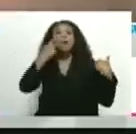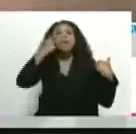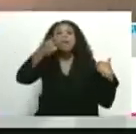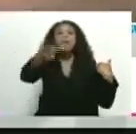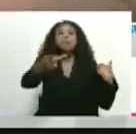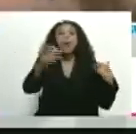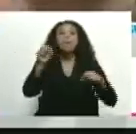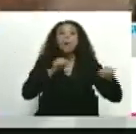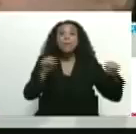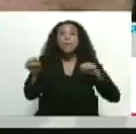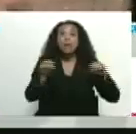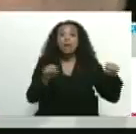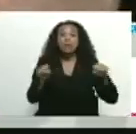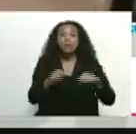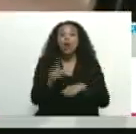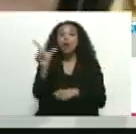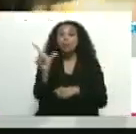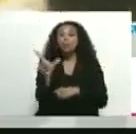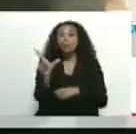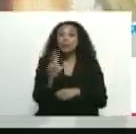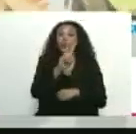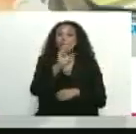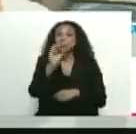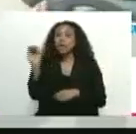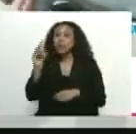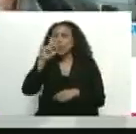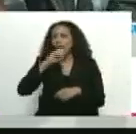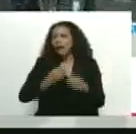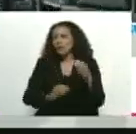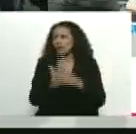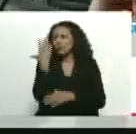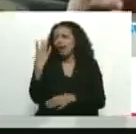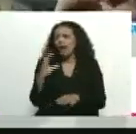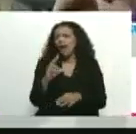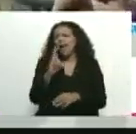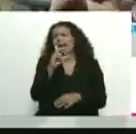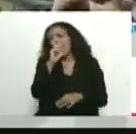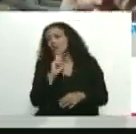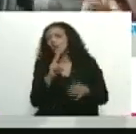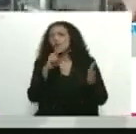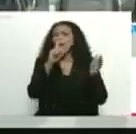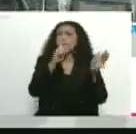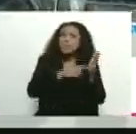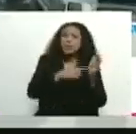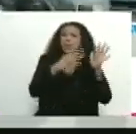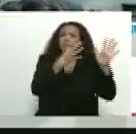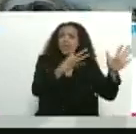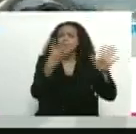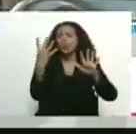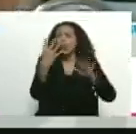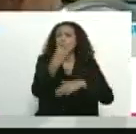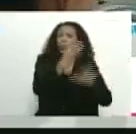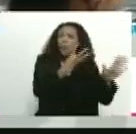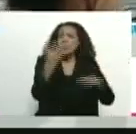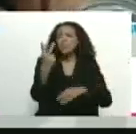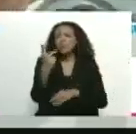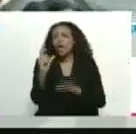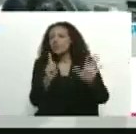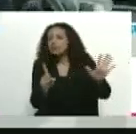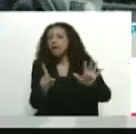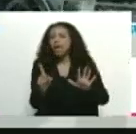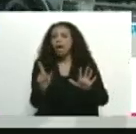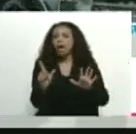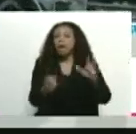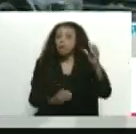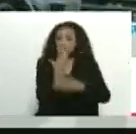por el Movimiento Bolivariano Revolucionario 200, por allá en el 96, 97. Cuando fundamos el Movimiento